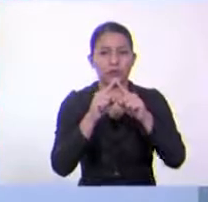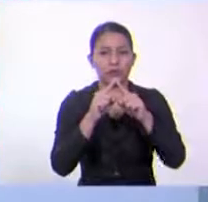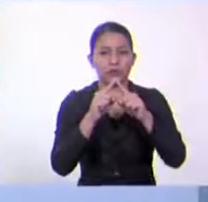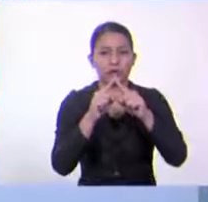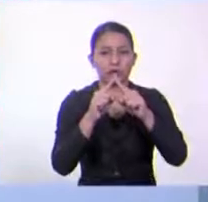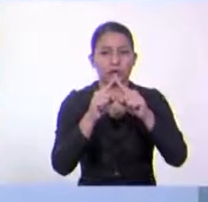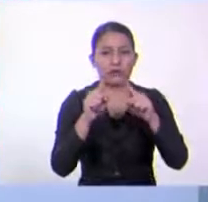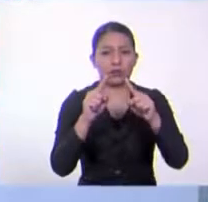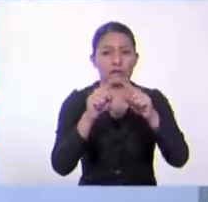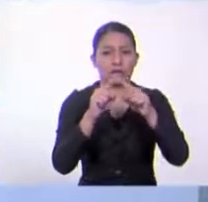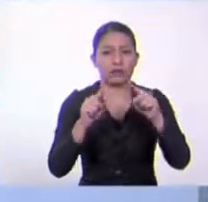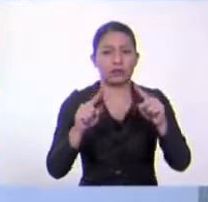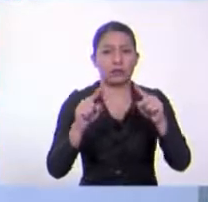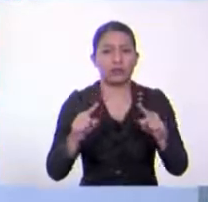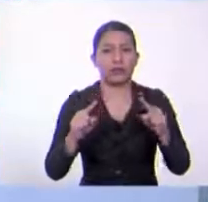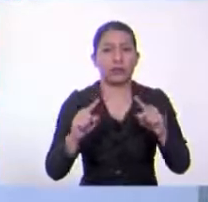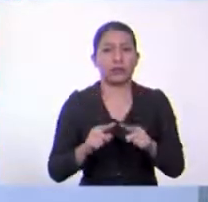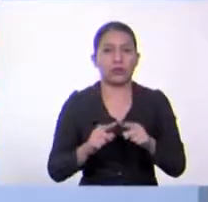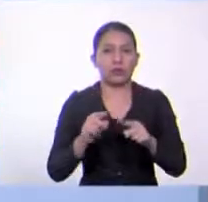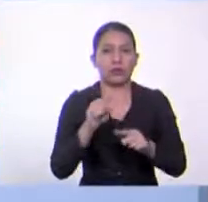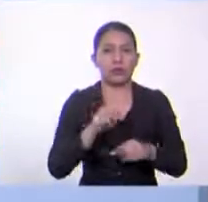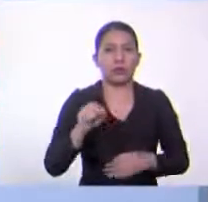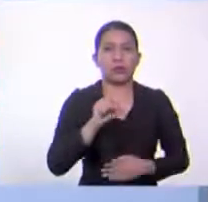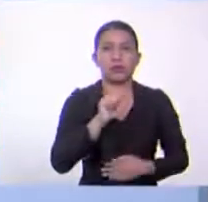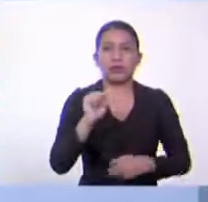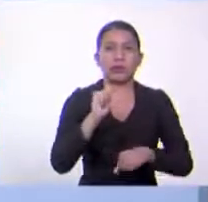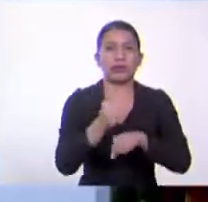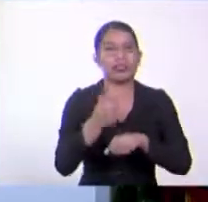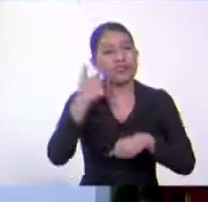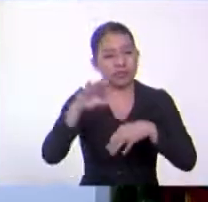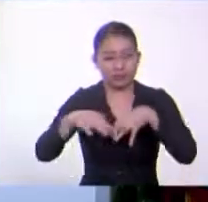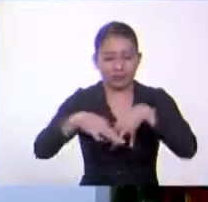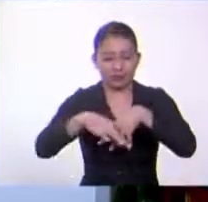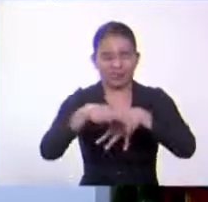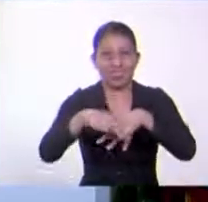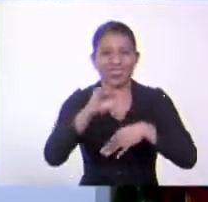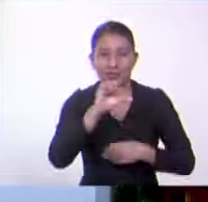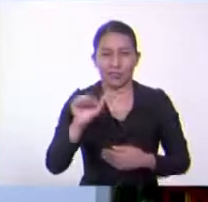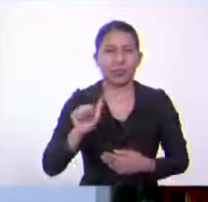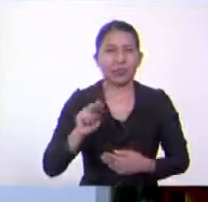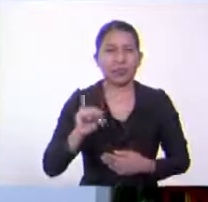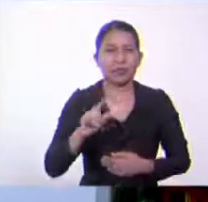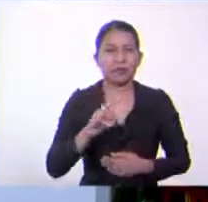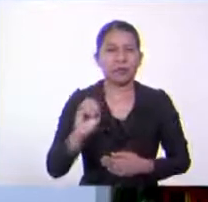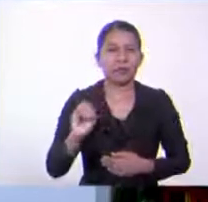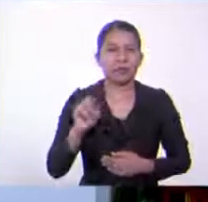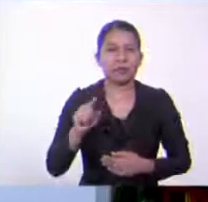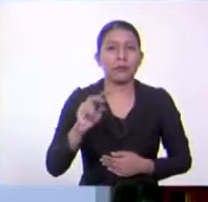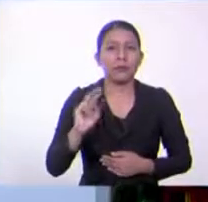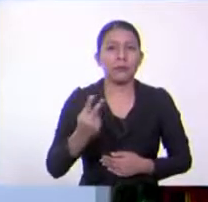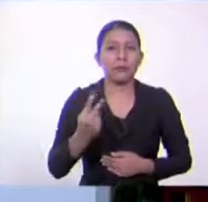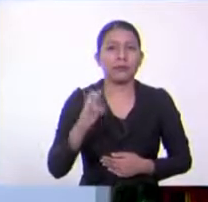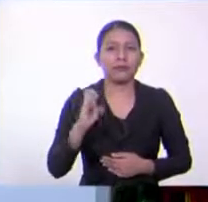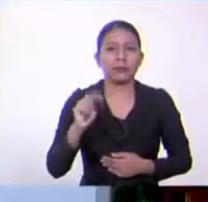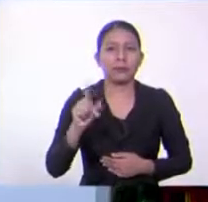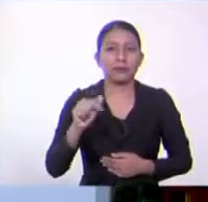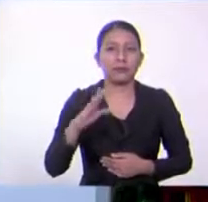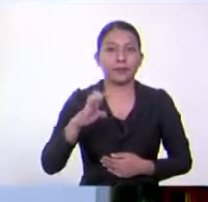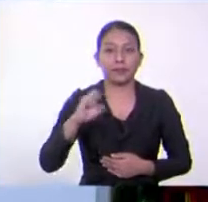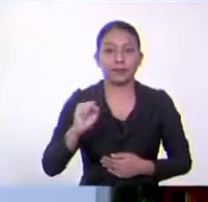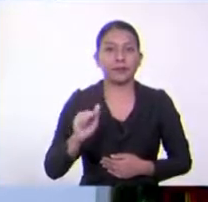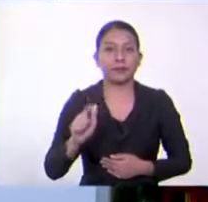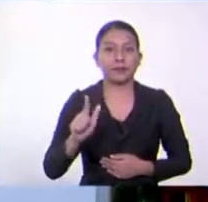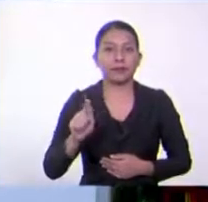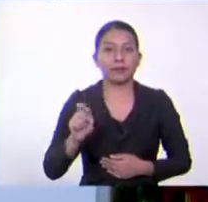anillo. Este anillo puede ser representado con sus dobles enlaces alternados,